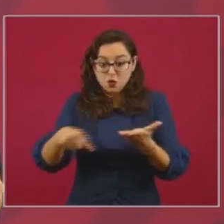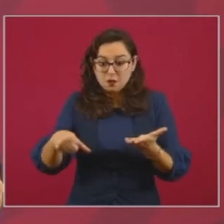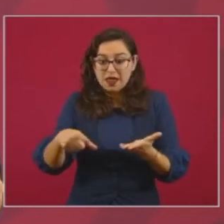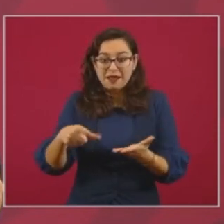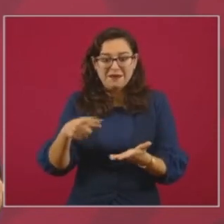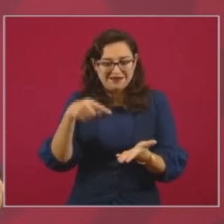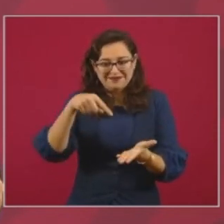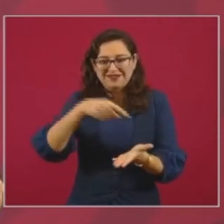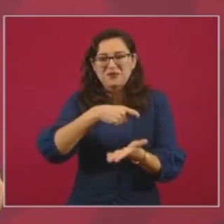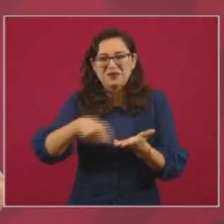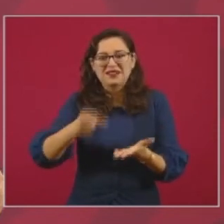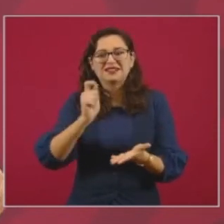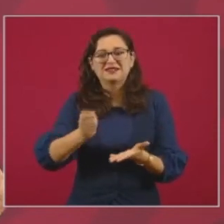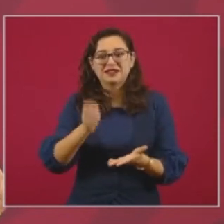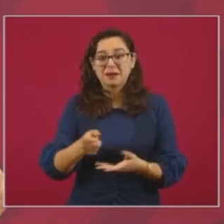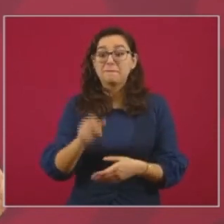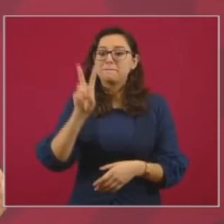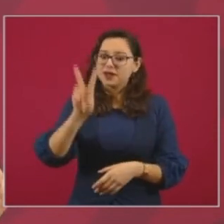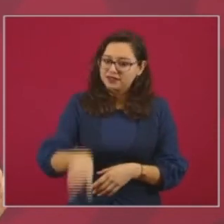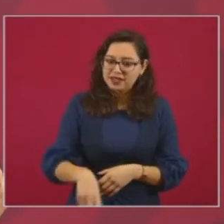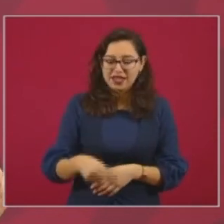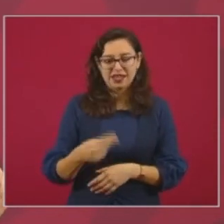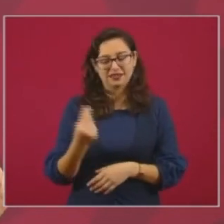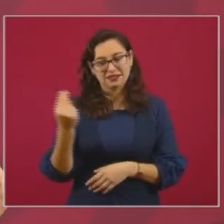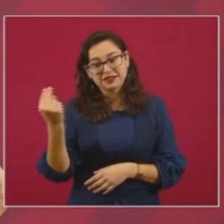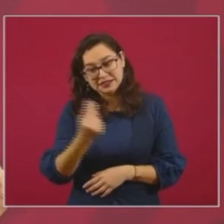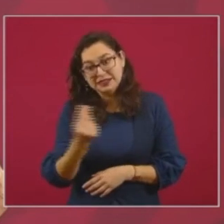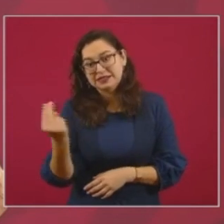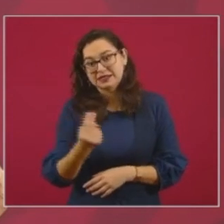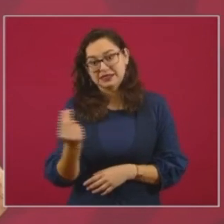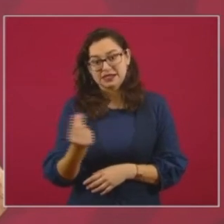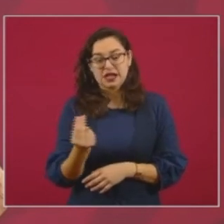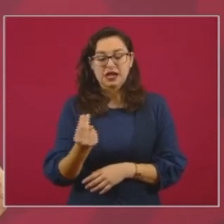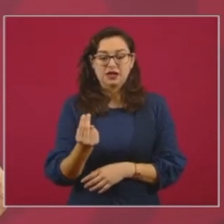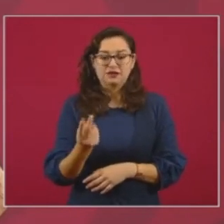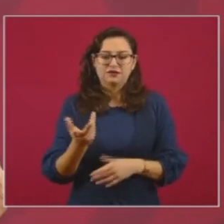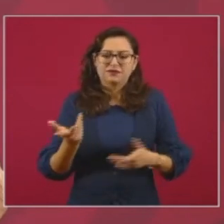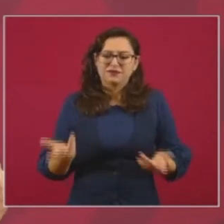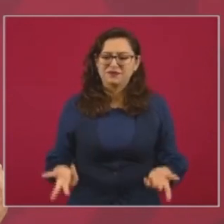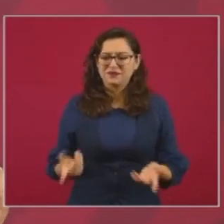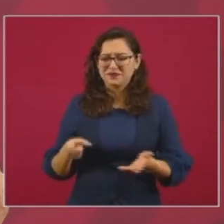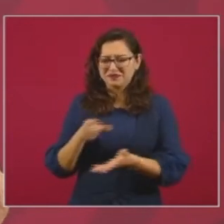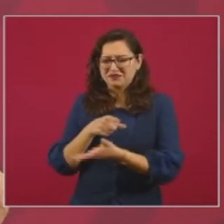verdaderamente necesaria, no